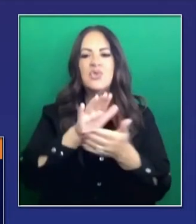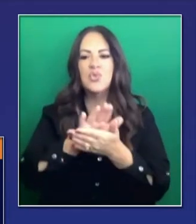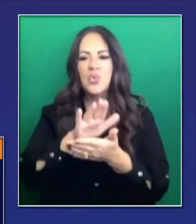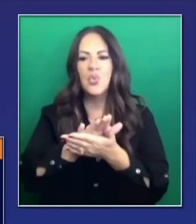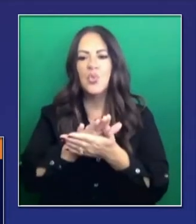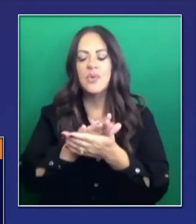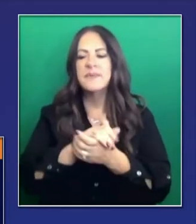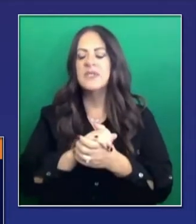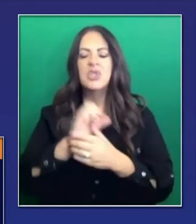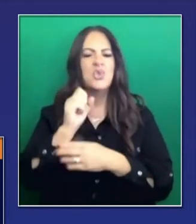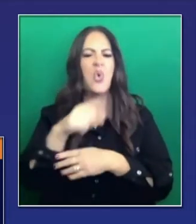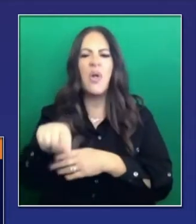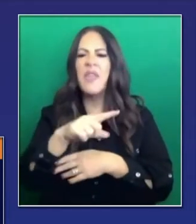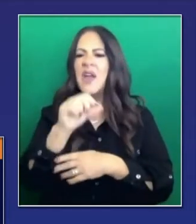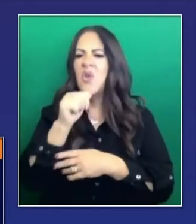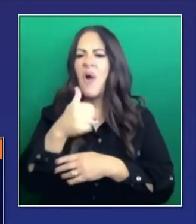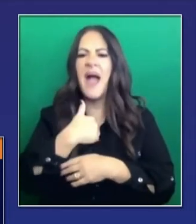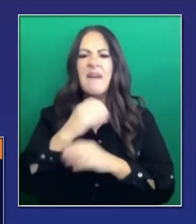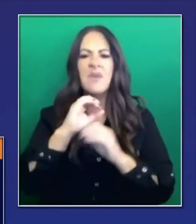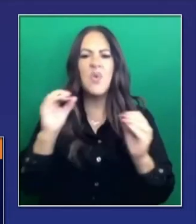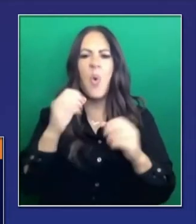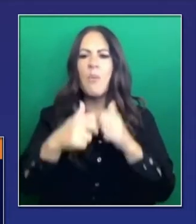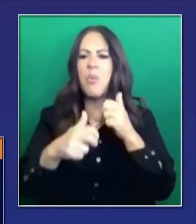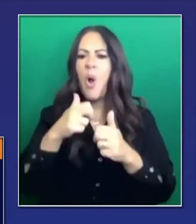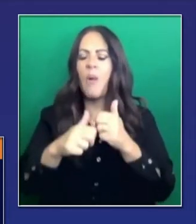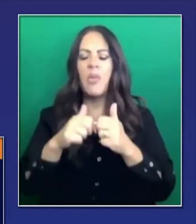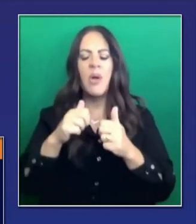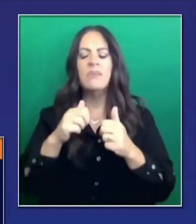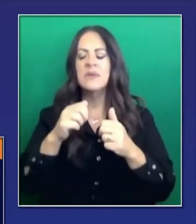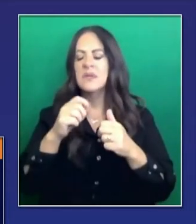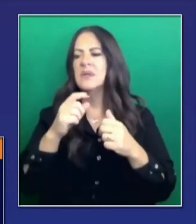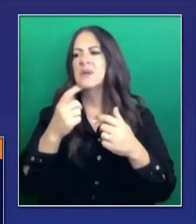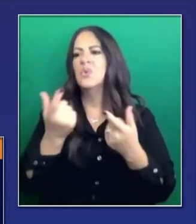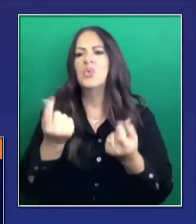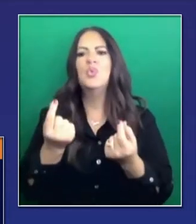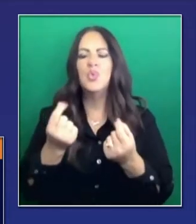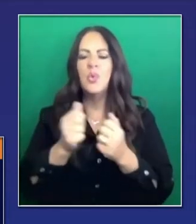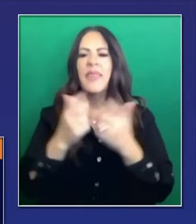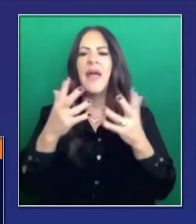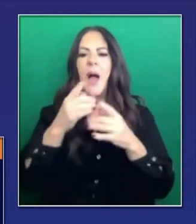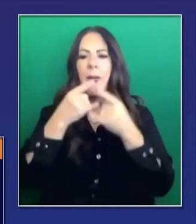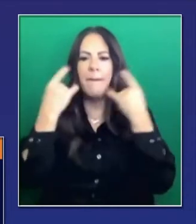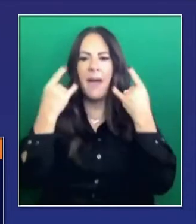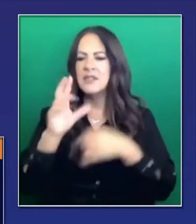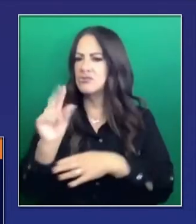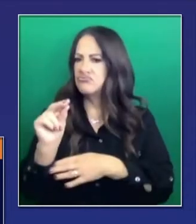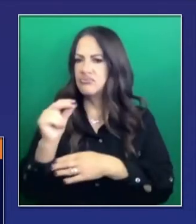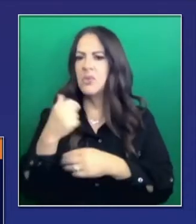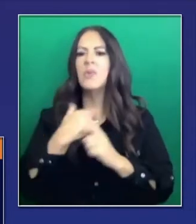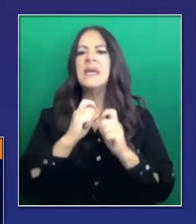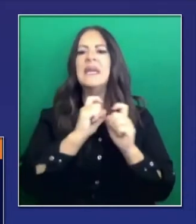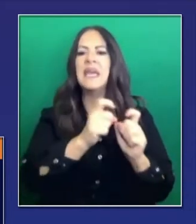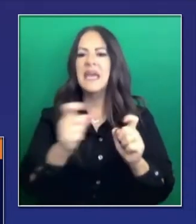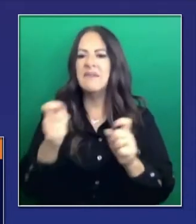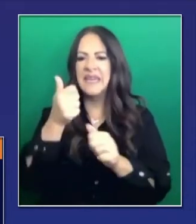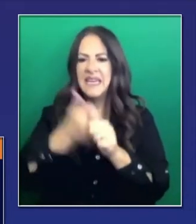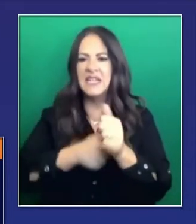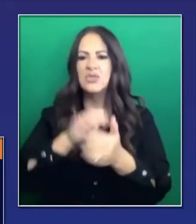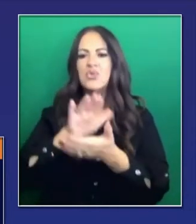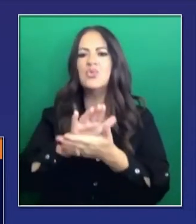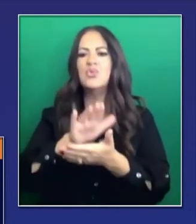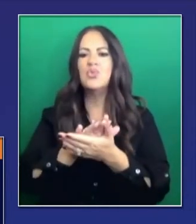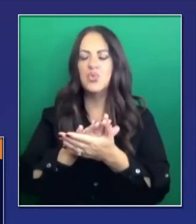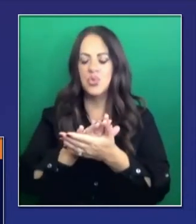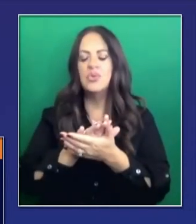para que no hubiera problemas de falta de mascarillas, cobertura de caras, por adelantado, para que no hubiera angustia